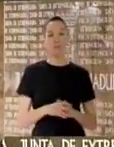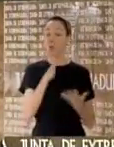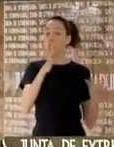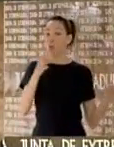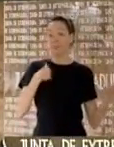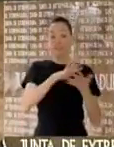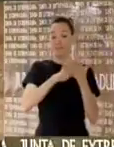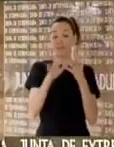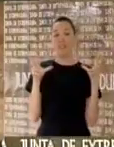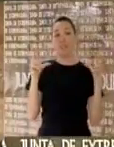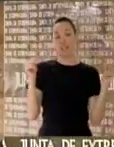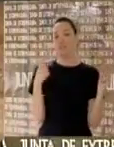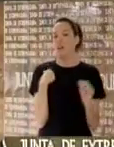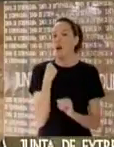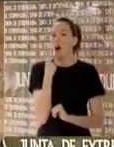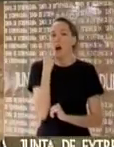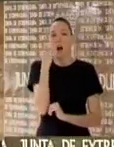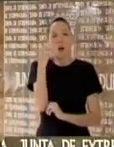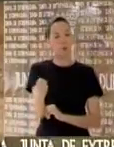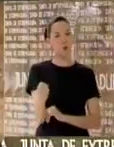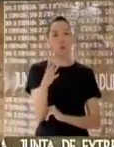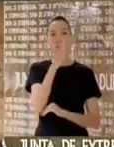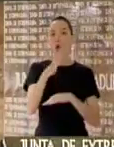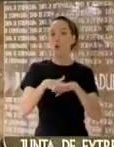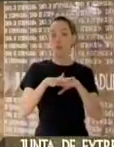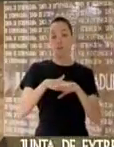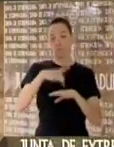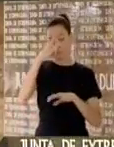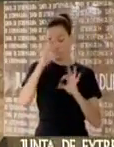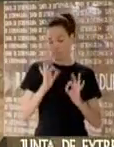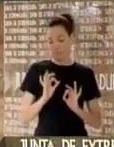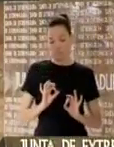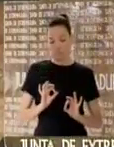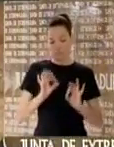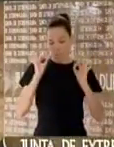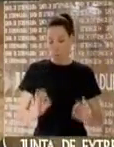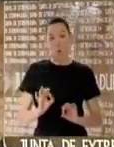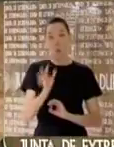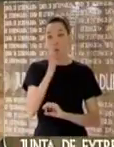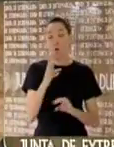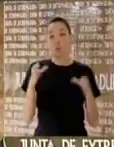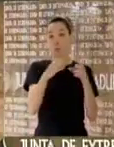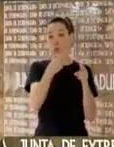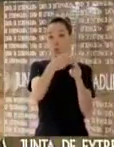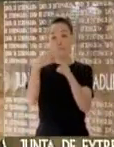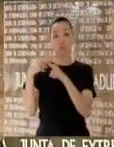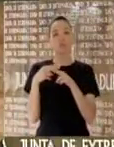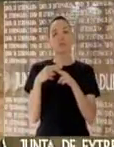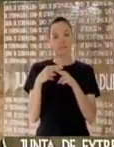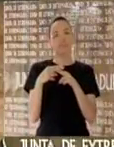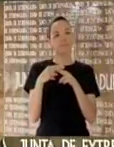desde aquí todo mi apoyo como Gobierno, y estoy convencido que como fuerzas políticas,